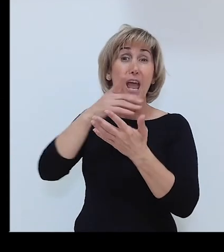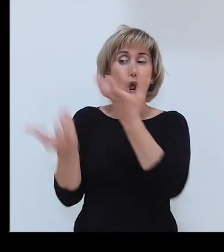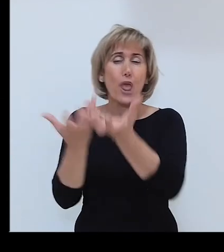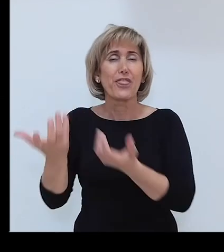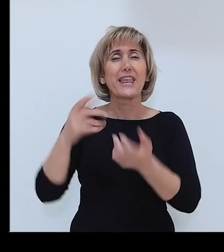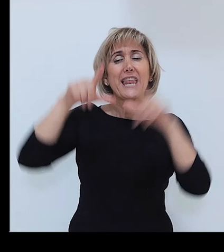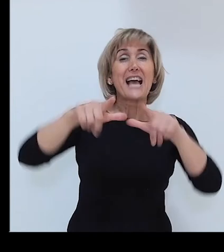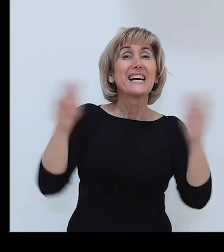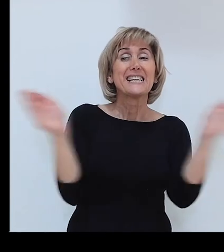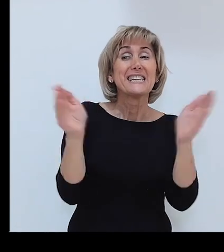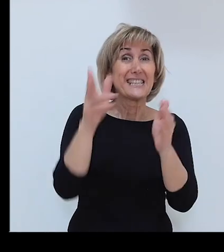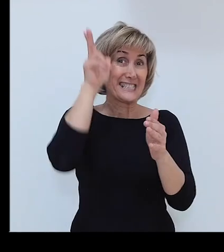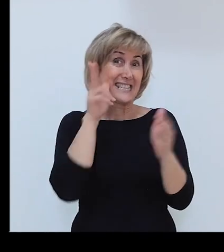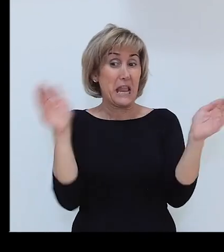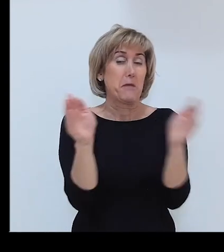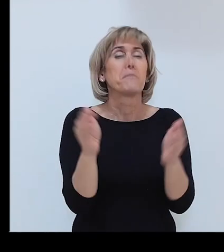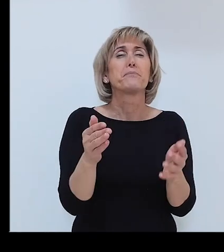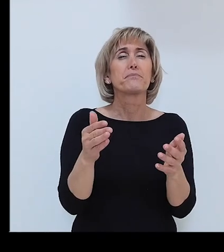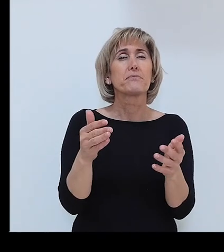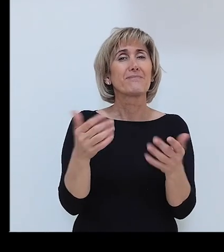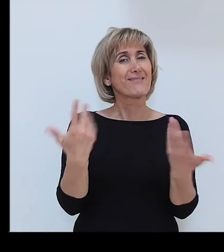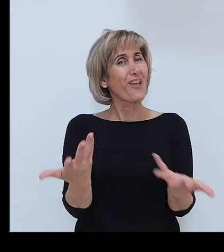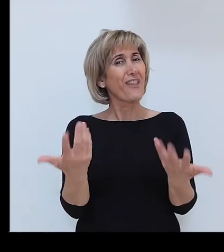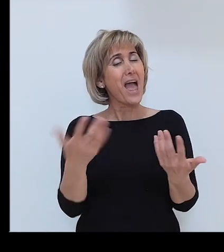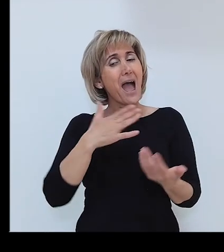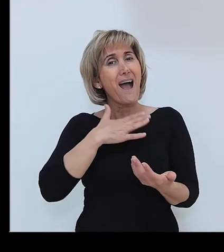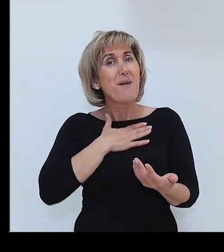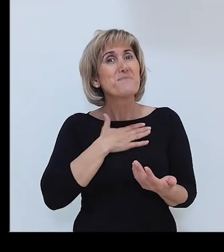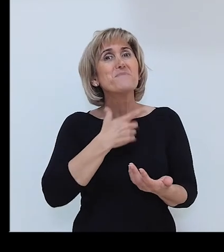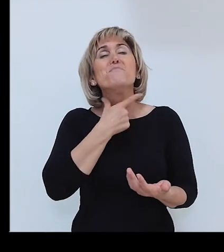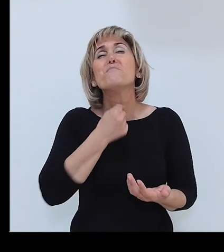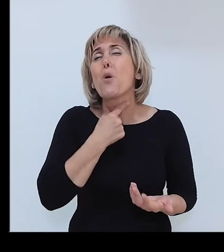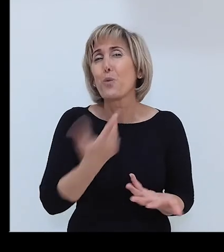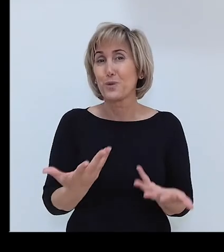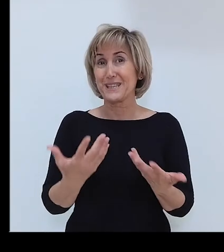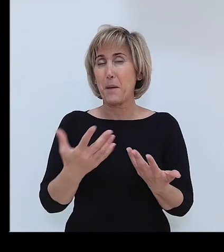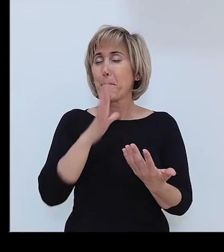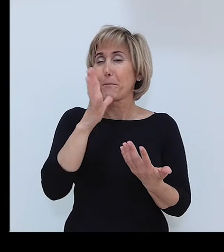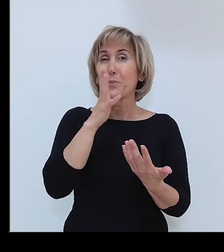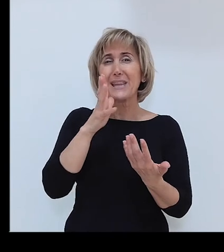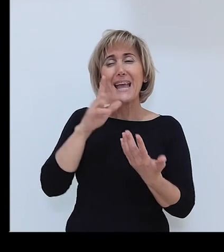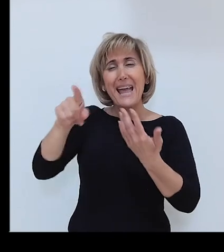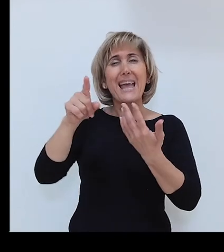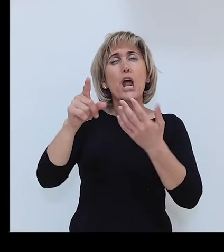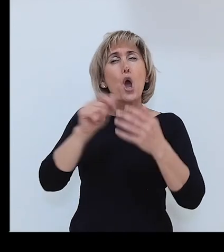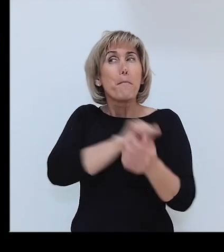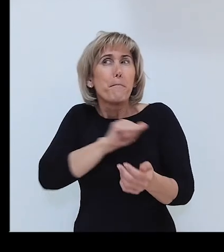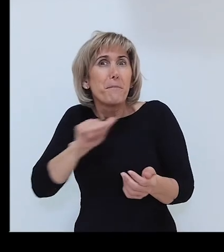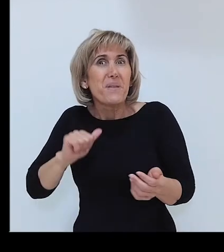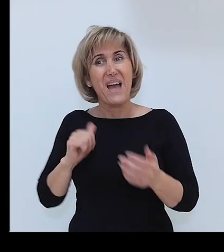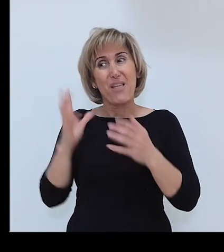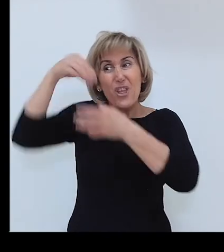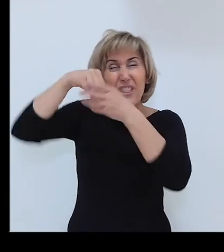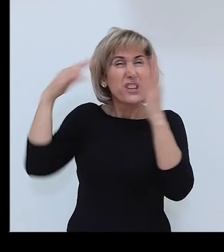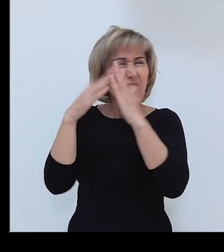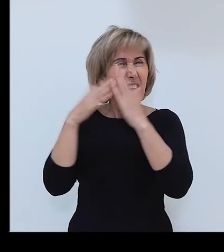cocinas, veo la salita de estar, no solamente el salón. Entonces, me gusta porque hemos demonizado mucho